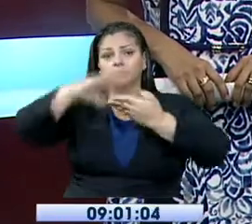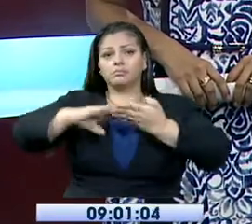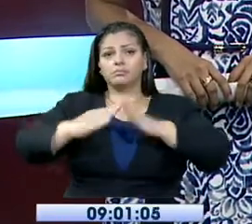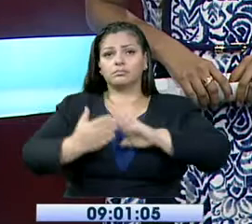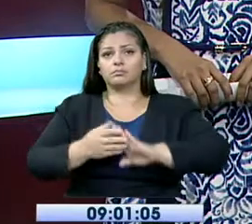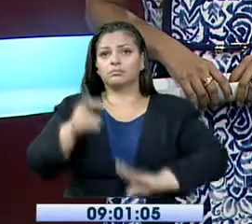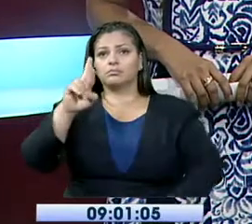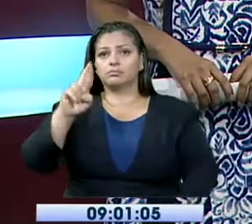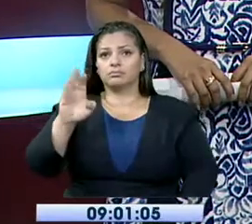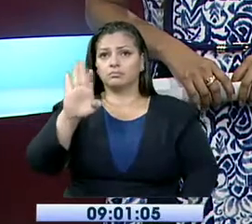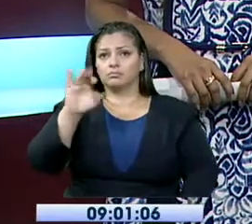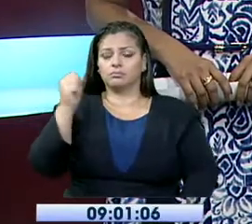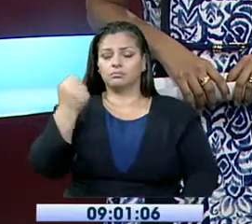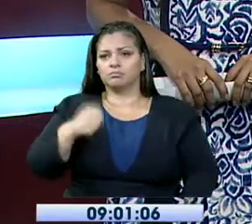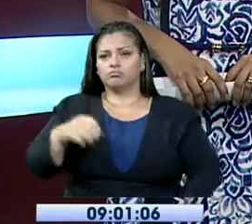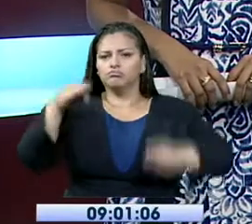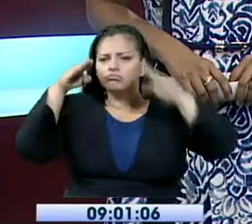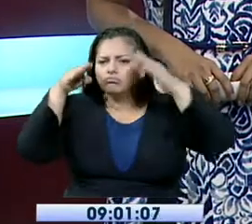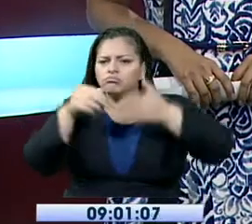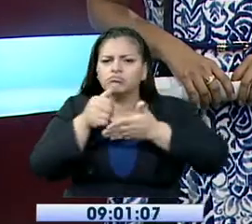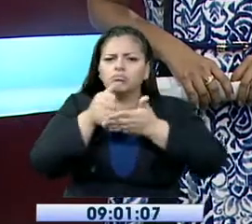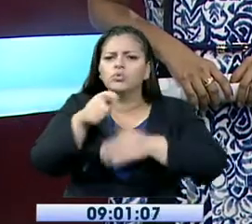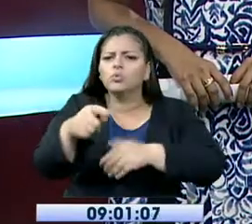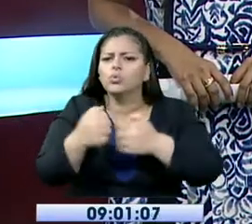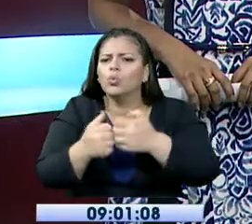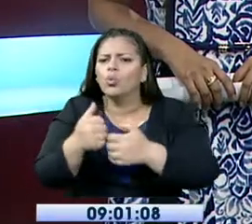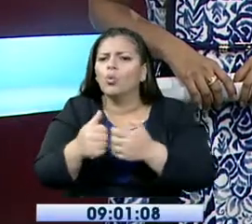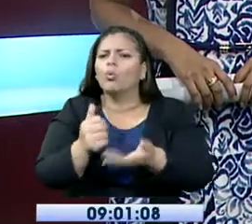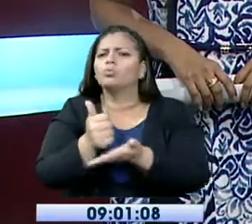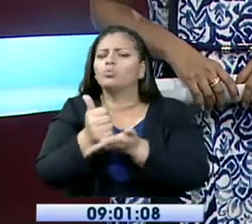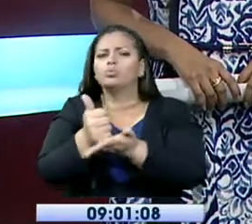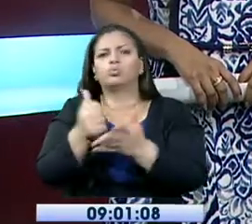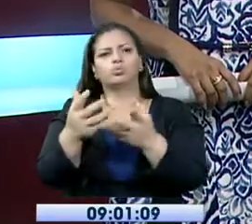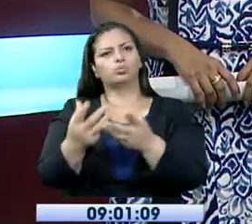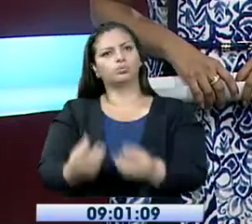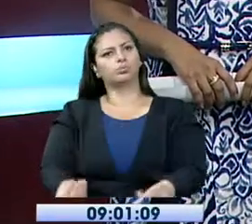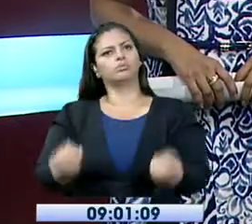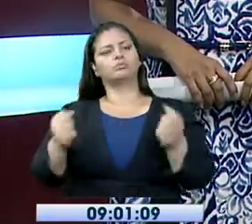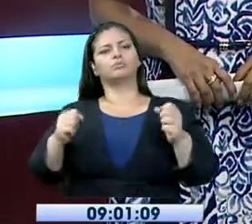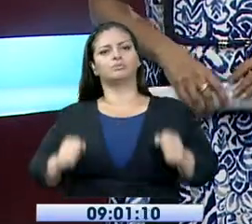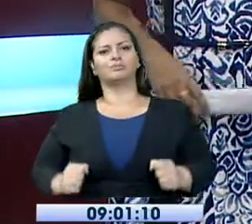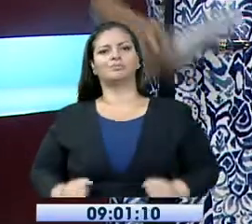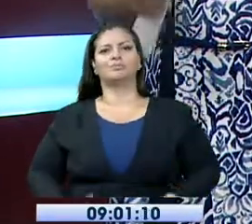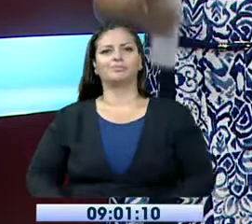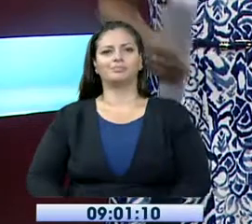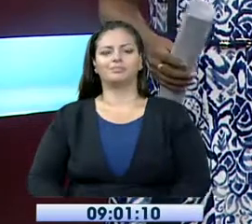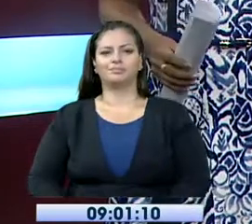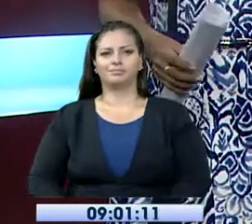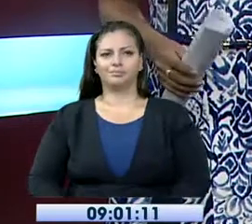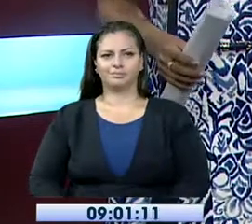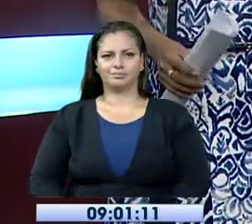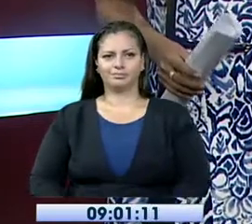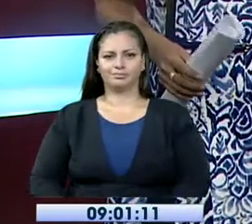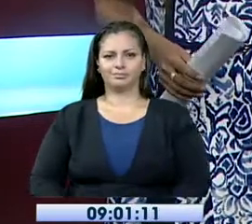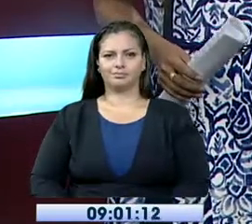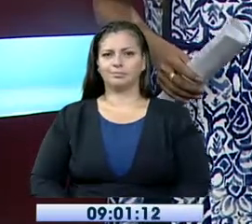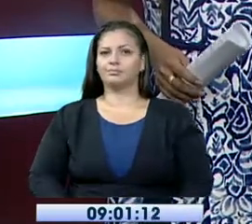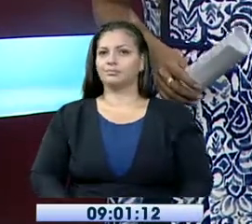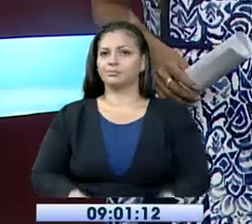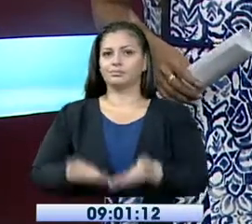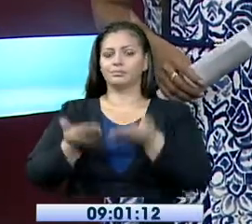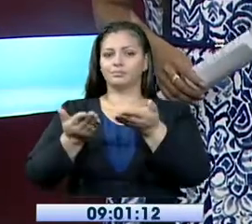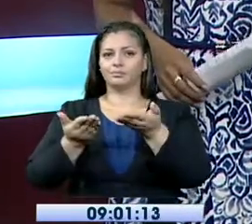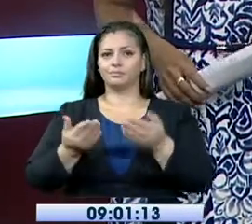está preocupada por sus problemas. Los hacemos nuestros y los ayudamos a encontrar soluciones. Y precisamente a continuación les